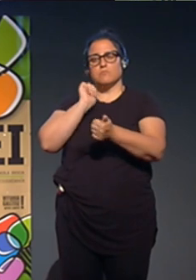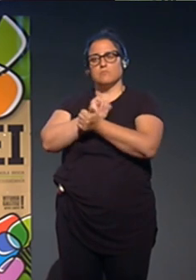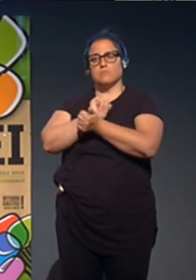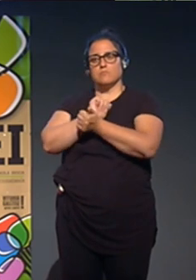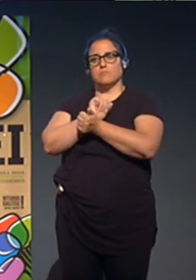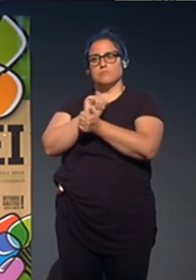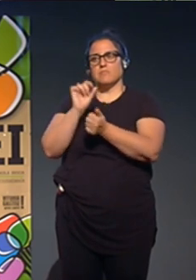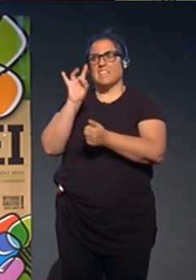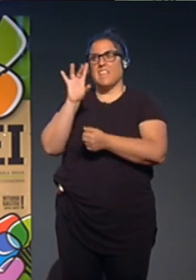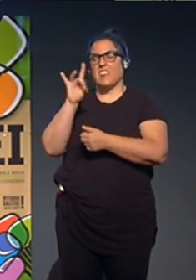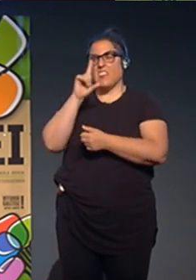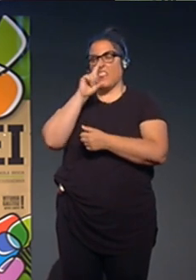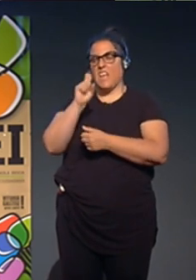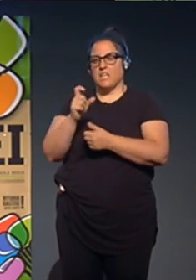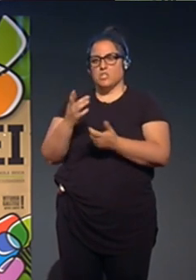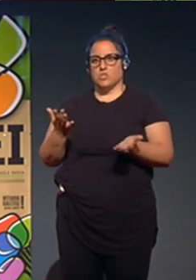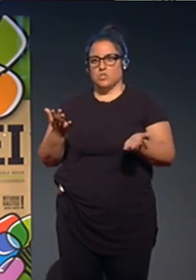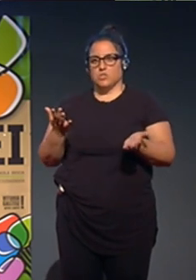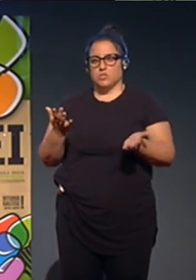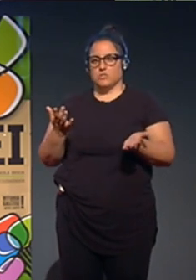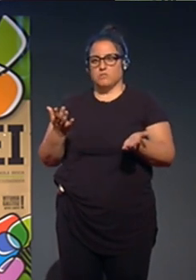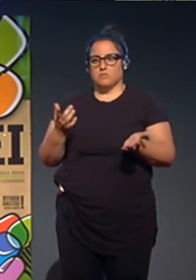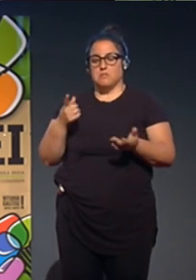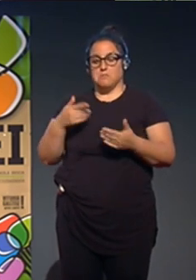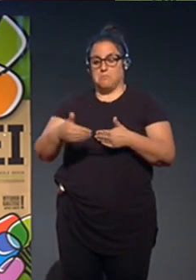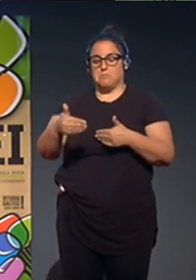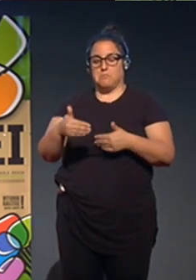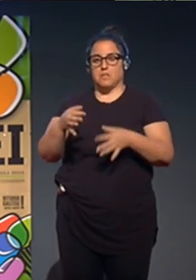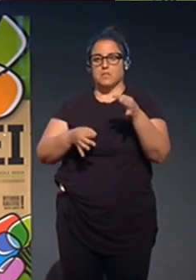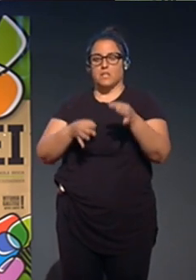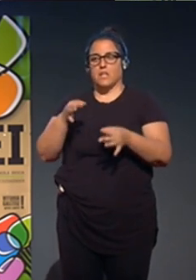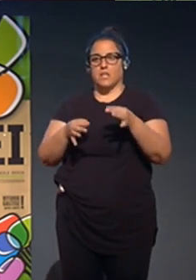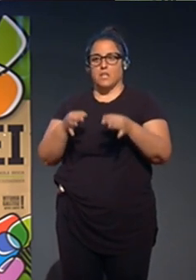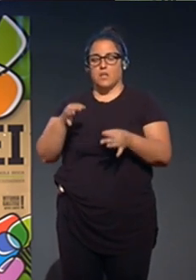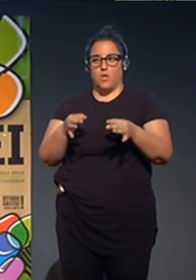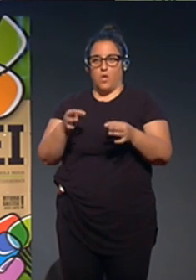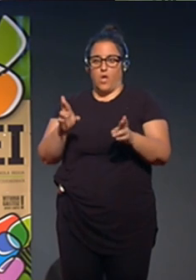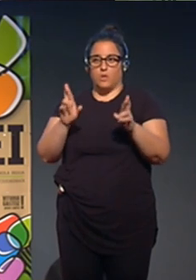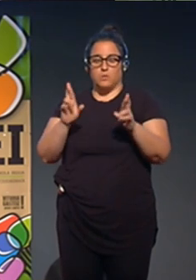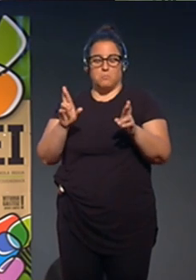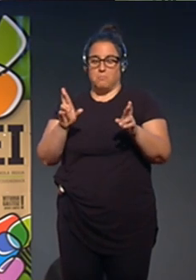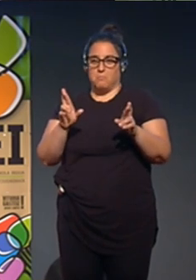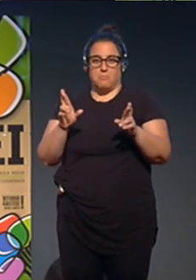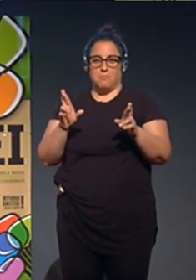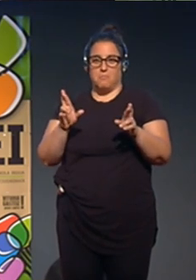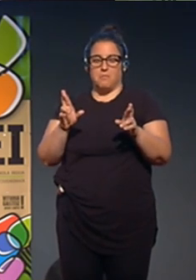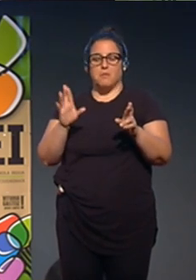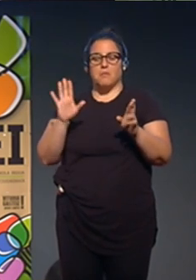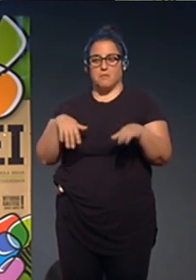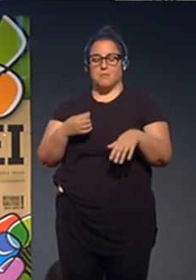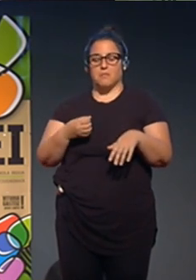15 años de cárcel eso en teoría se va a juzgar dentro de poco espero que no se hago espero que se que salga la verdad